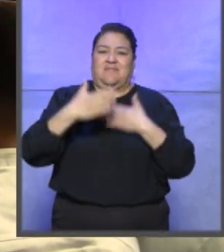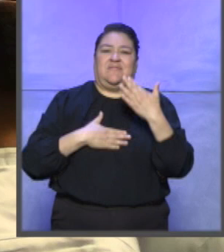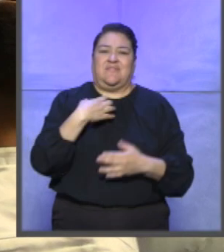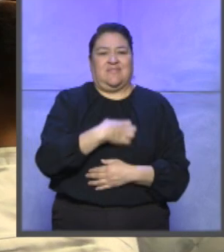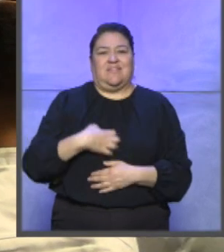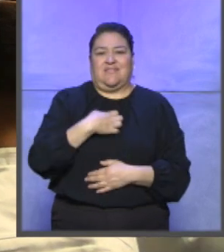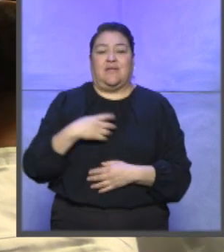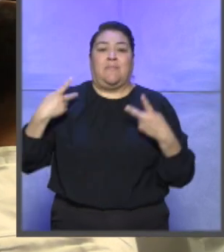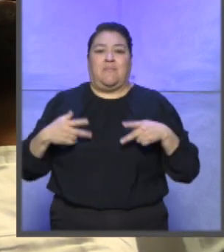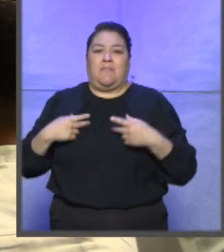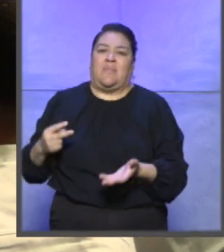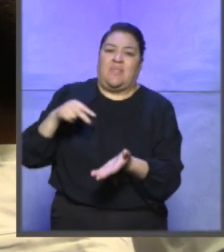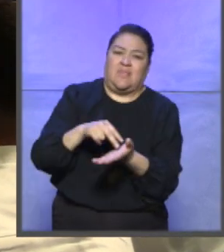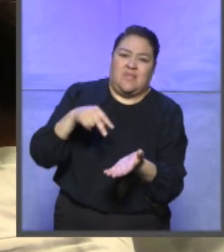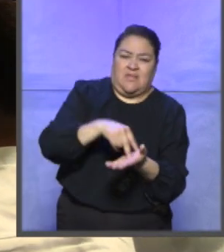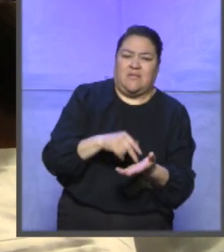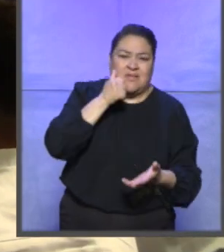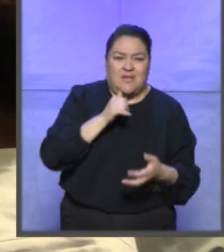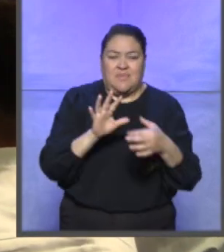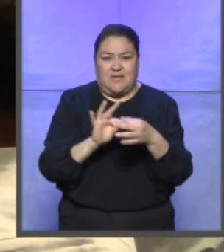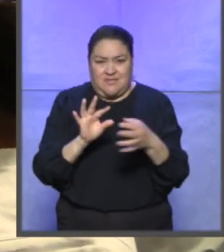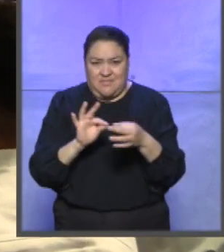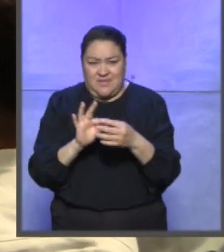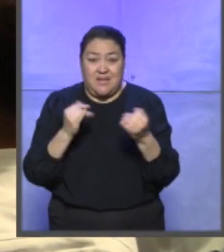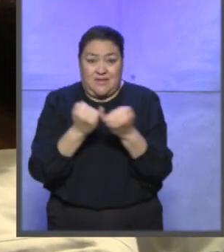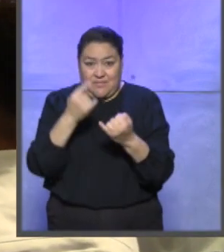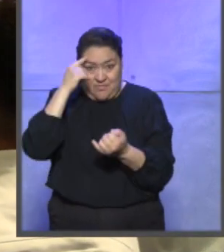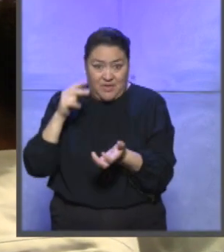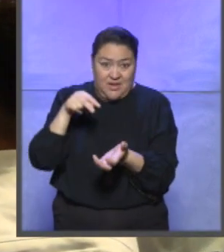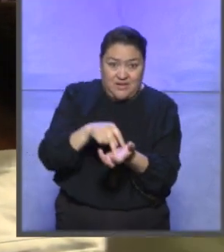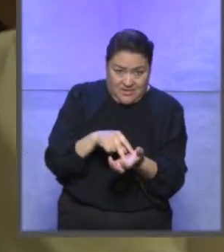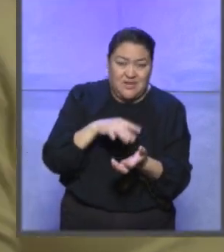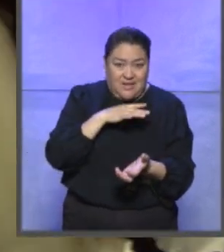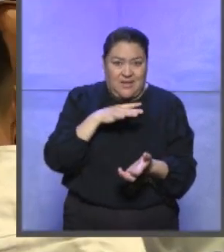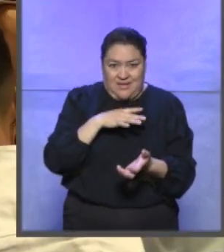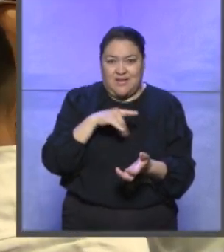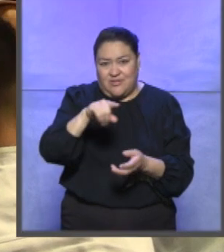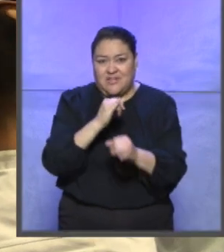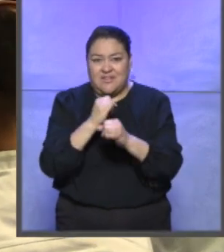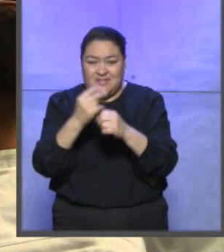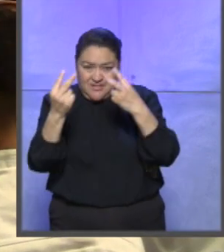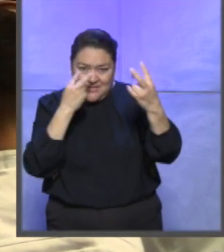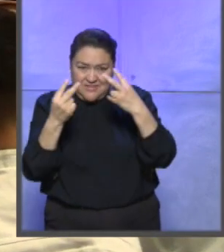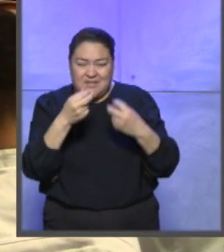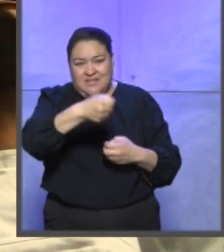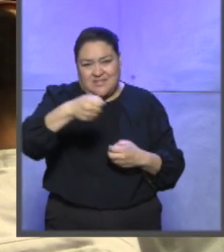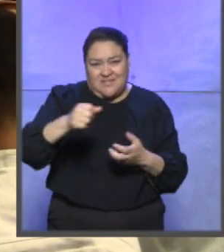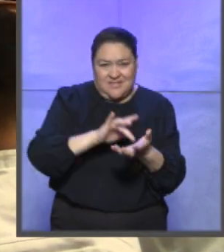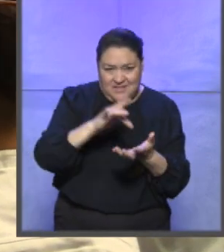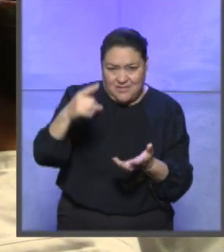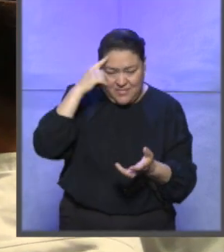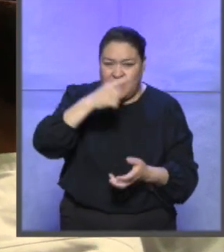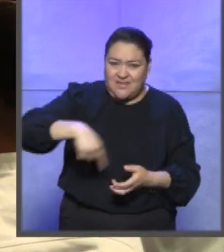evento y agradezco la participación en beneficio de todos los presentes y también a los que nos siguen por diversas plataformas y redes sociales.